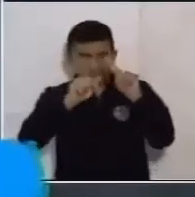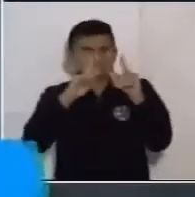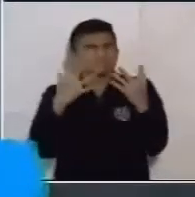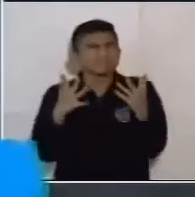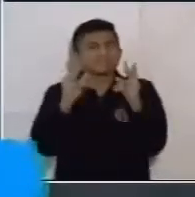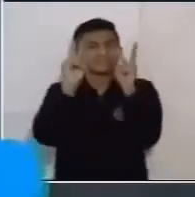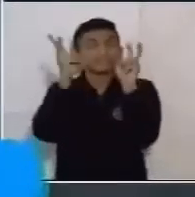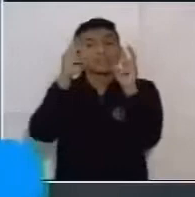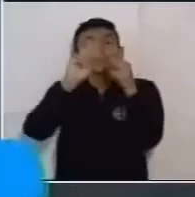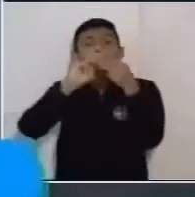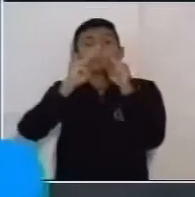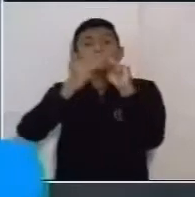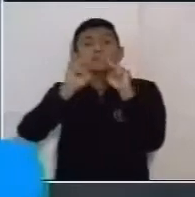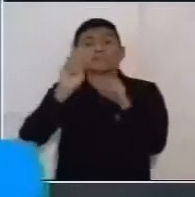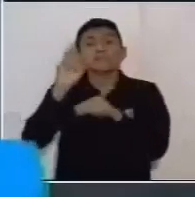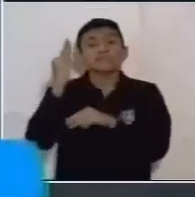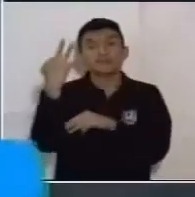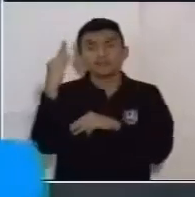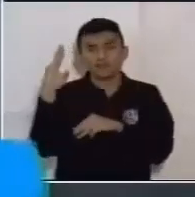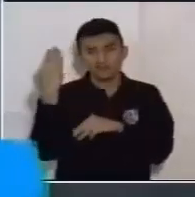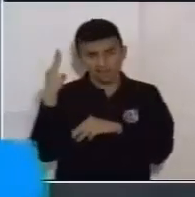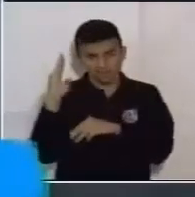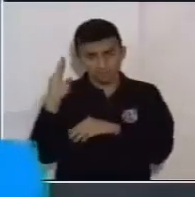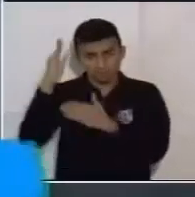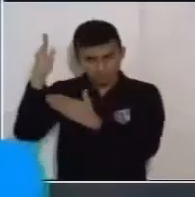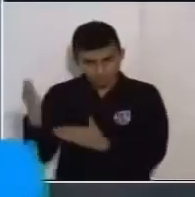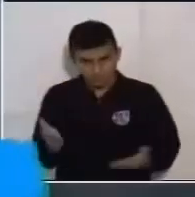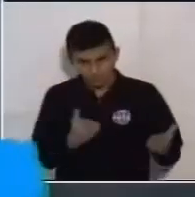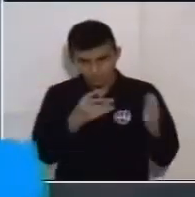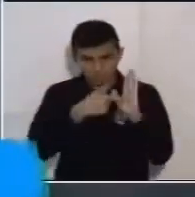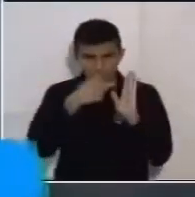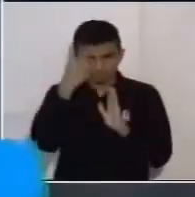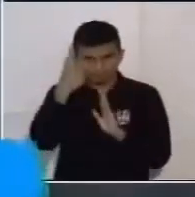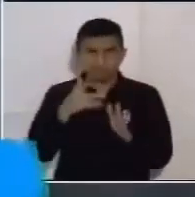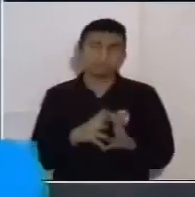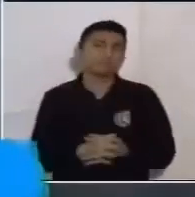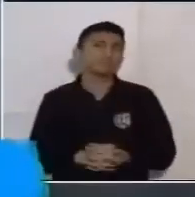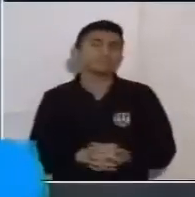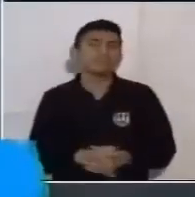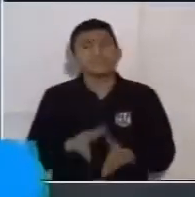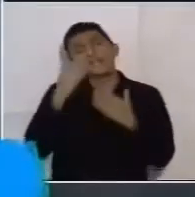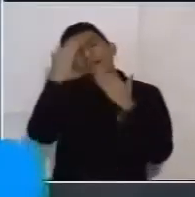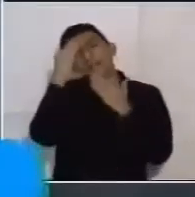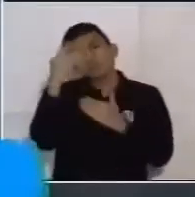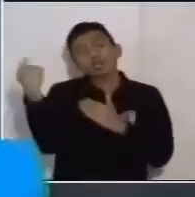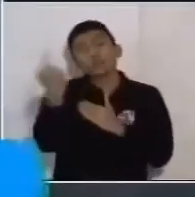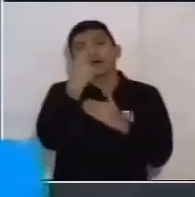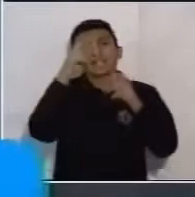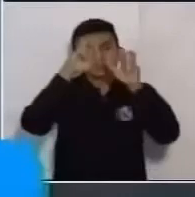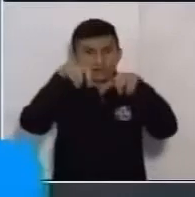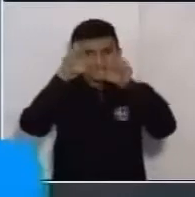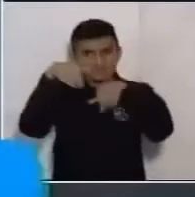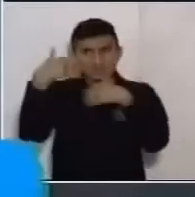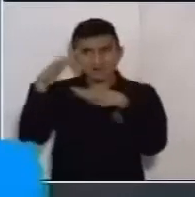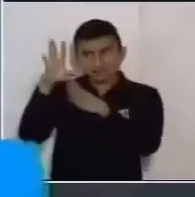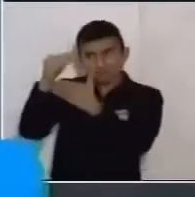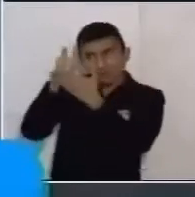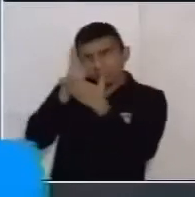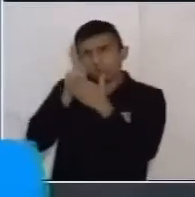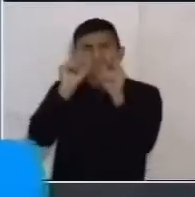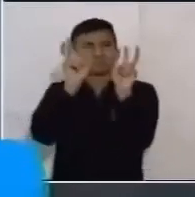para matemática de tercero básico. Bienvenidos. Agradecemos a todas las personas que nos ayudan en la